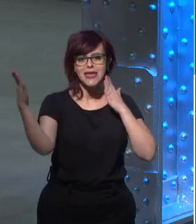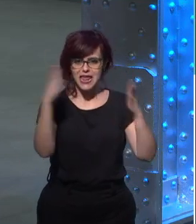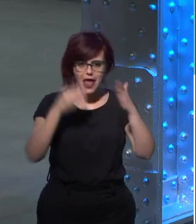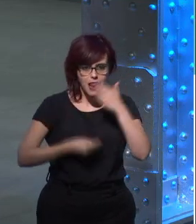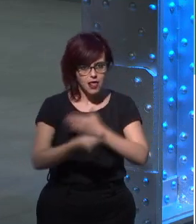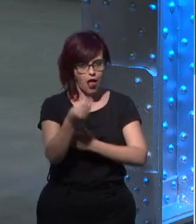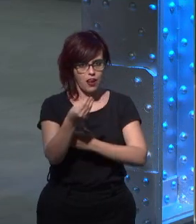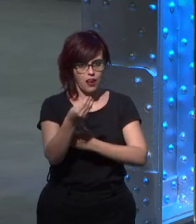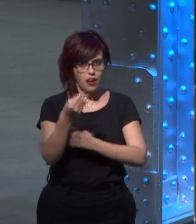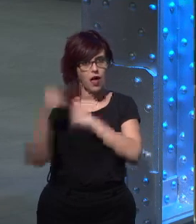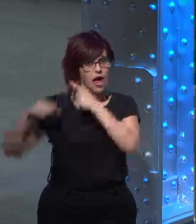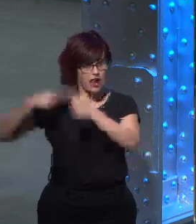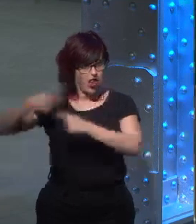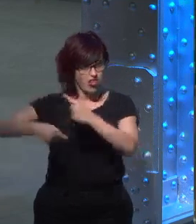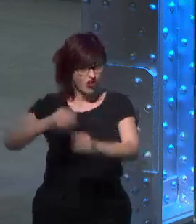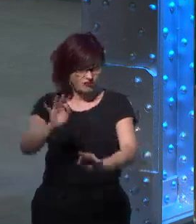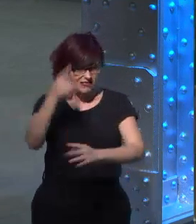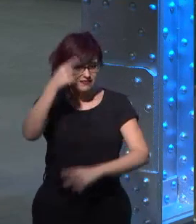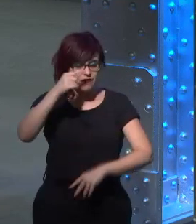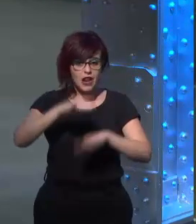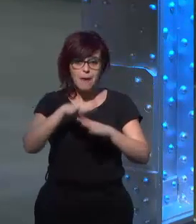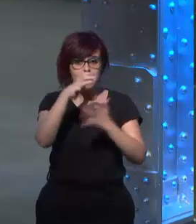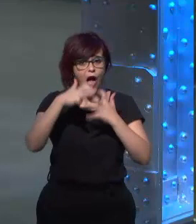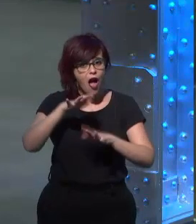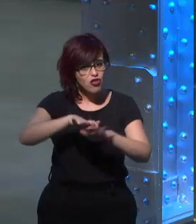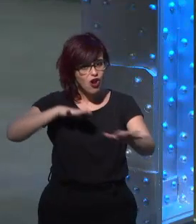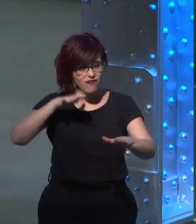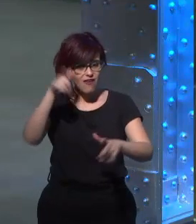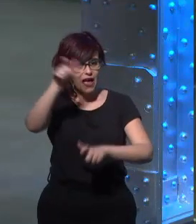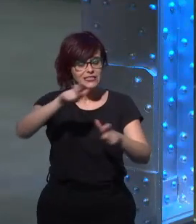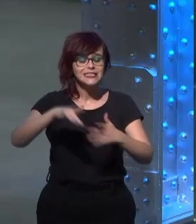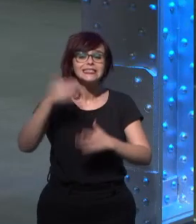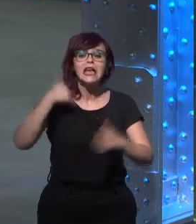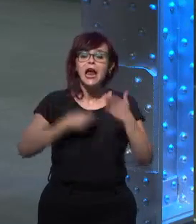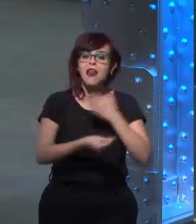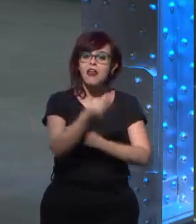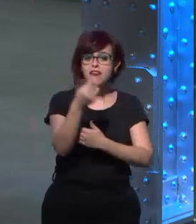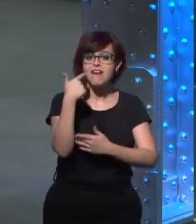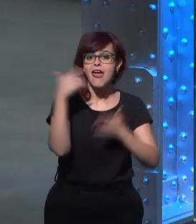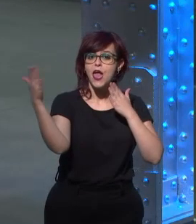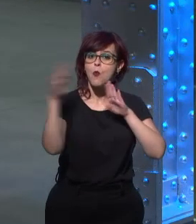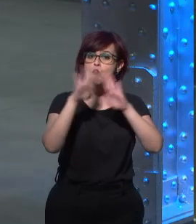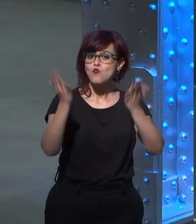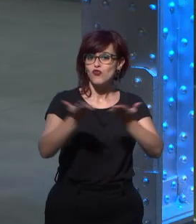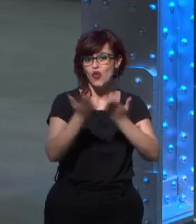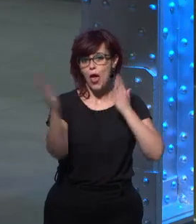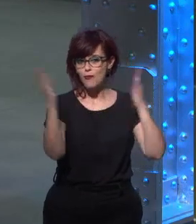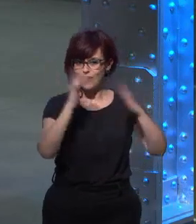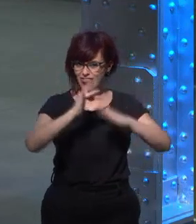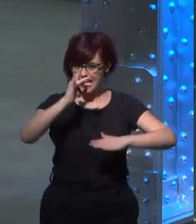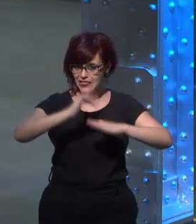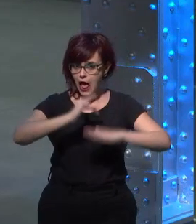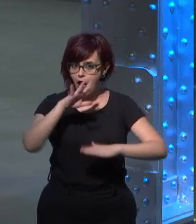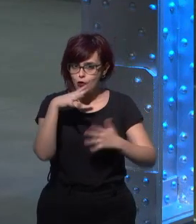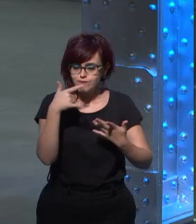en realidad sois probablemente muchos de los que estáis aquí y que habéis nacido ya en lo digital. Eso es algo que hoy en día ya